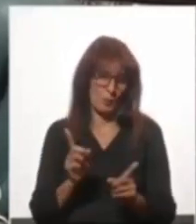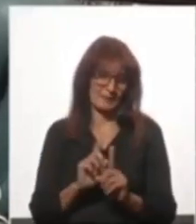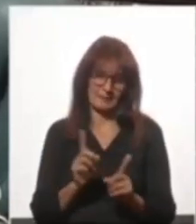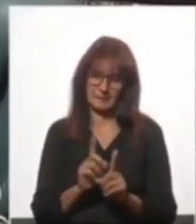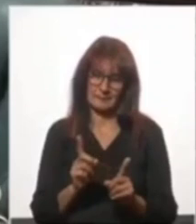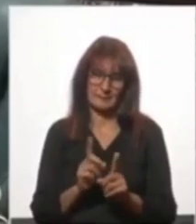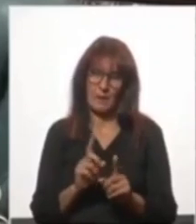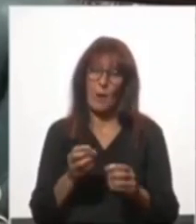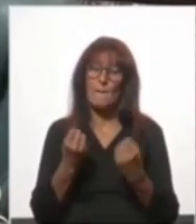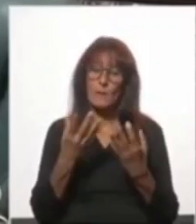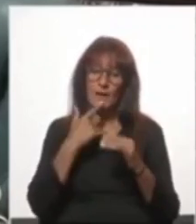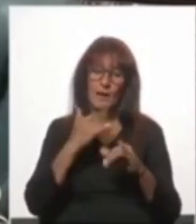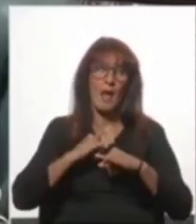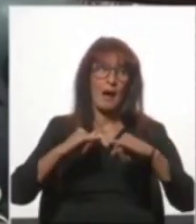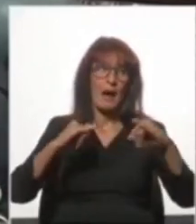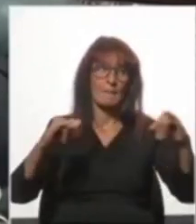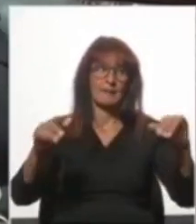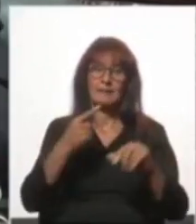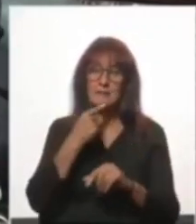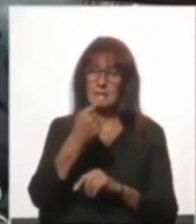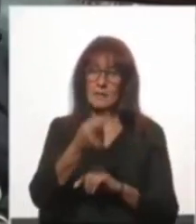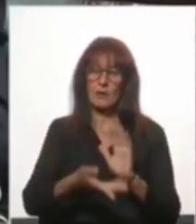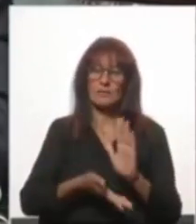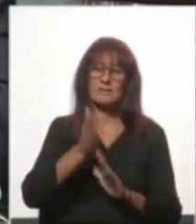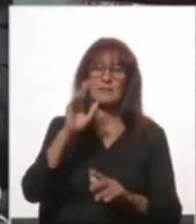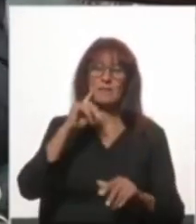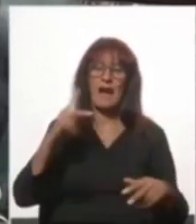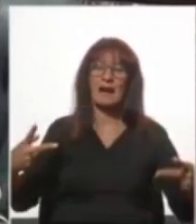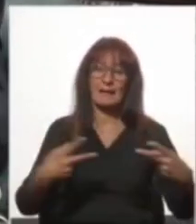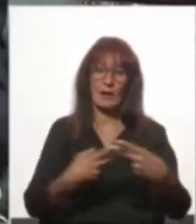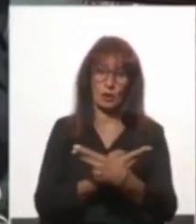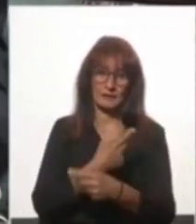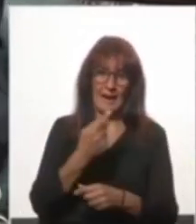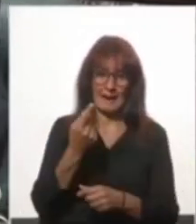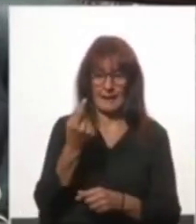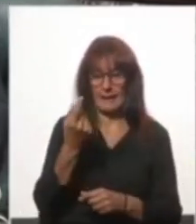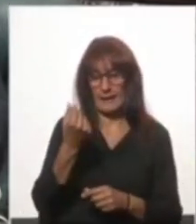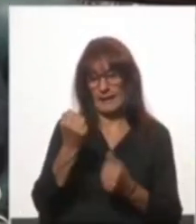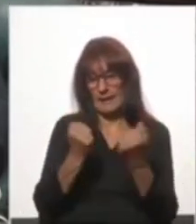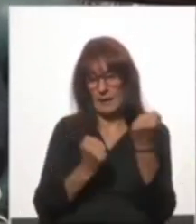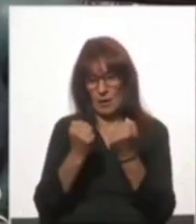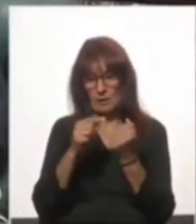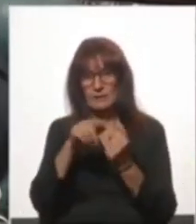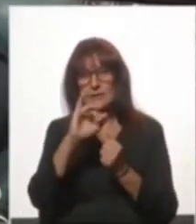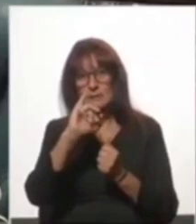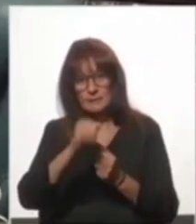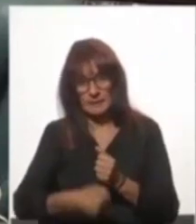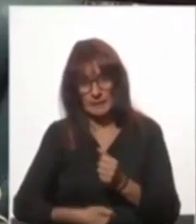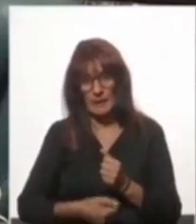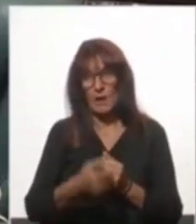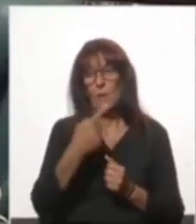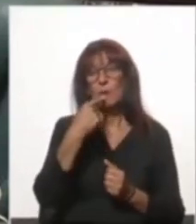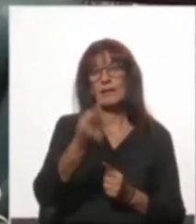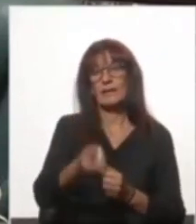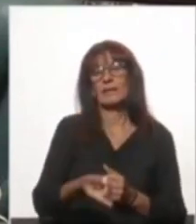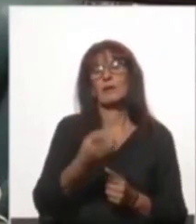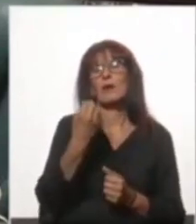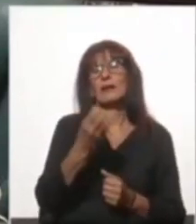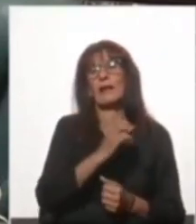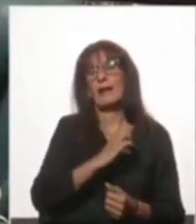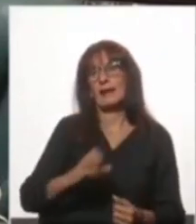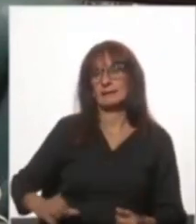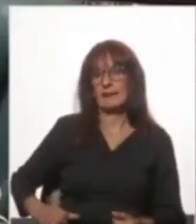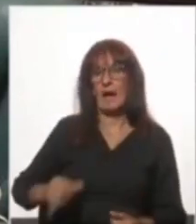Porque en la campaña electoral se dijo que se iba a recortar el gasto público, sí. Porque se dijo que el Estado era una carga para el Maya Oro,